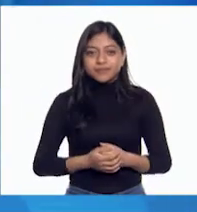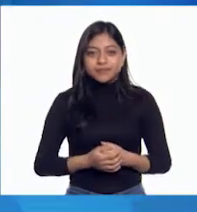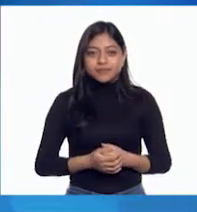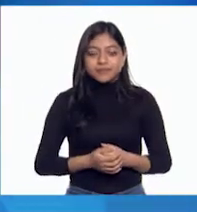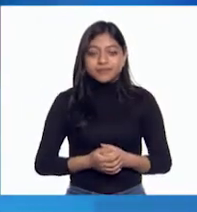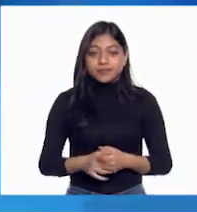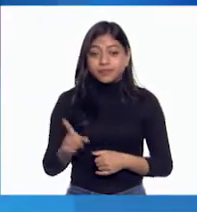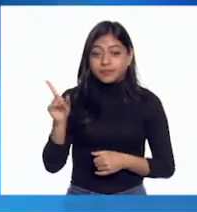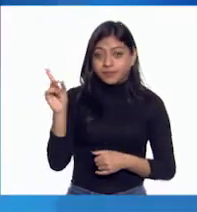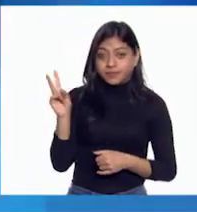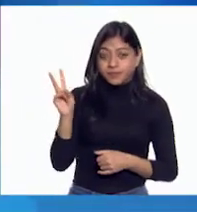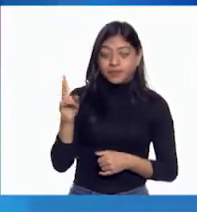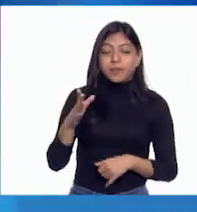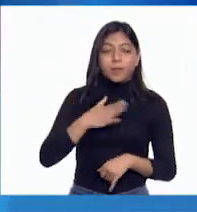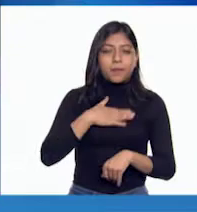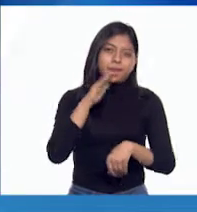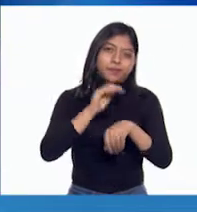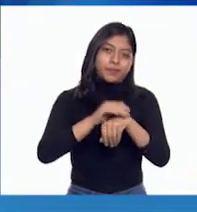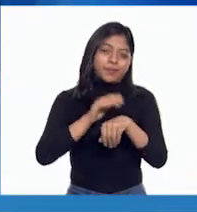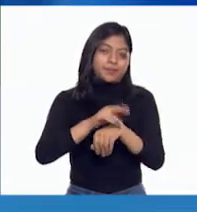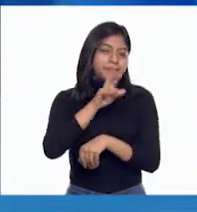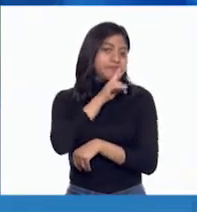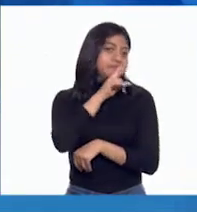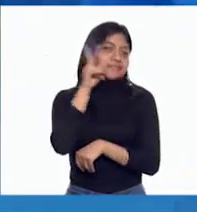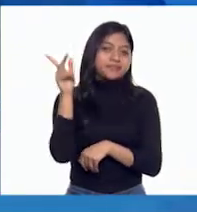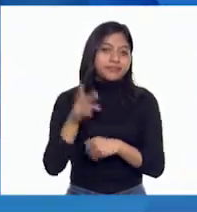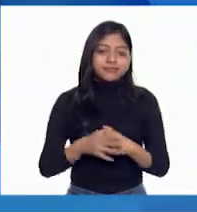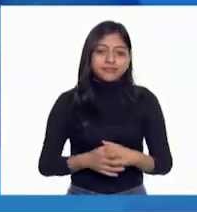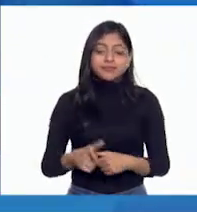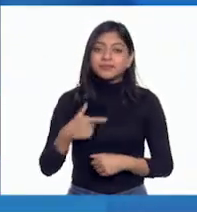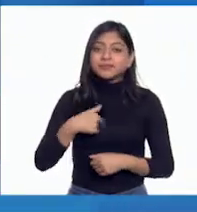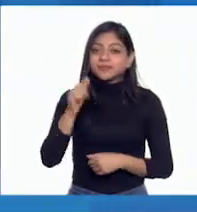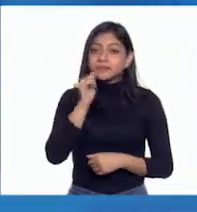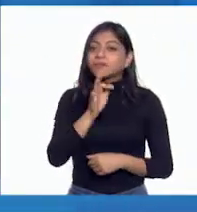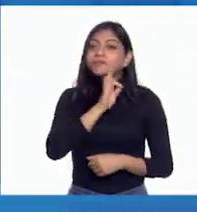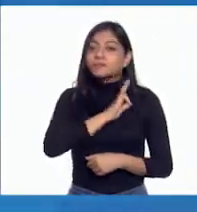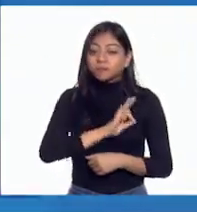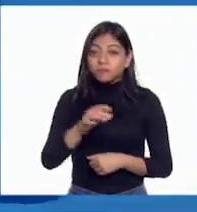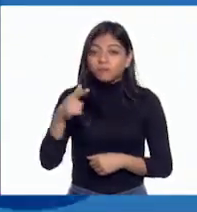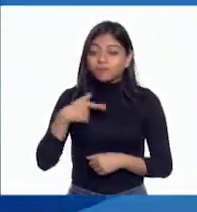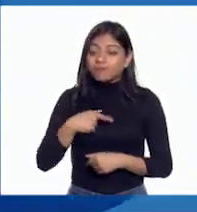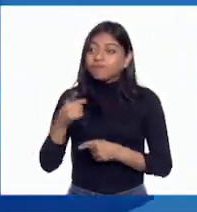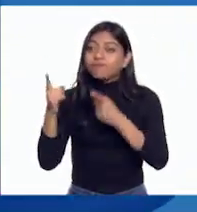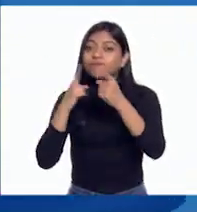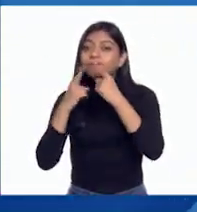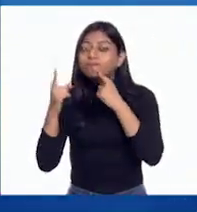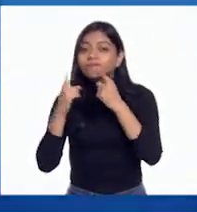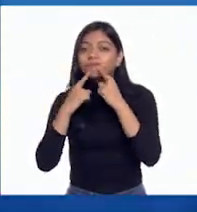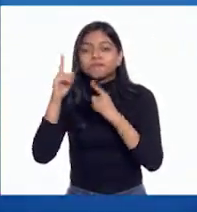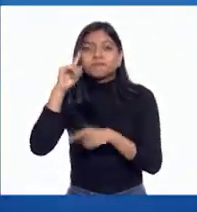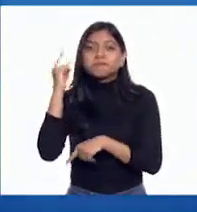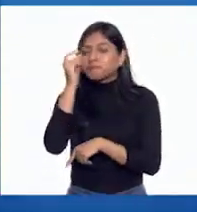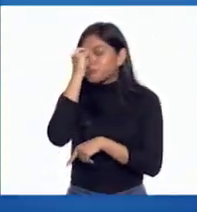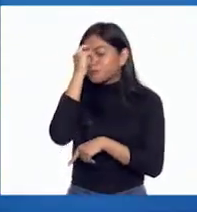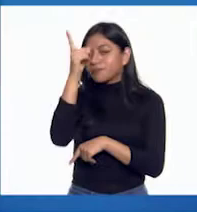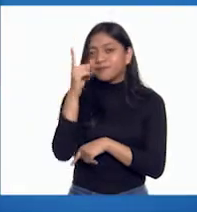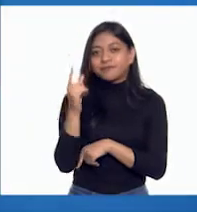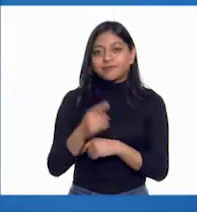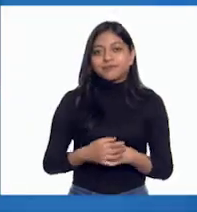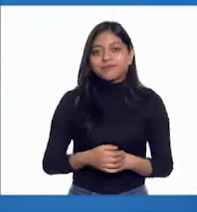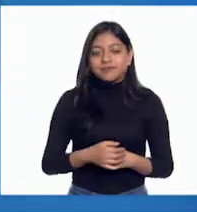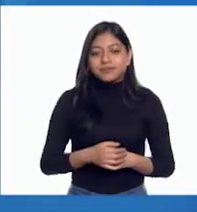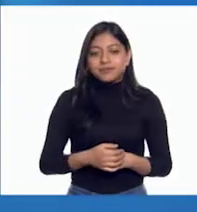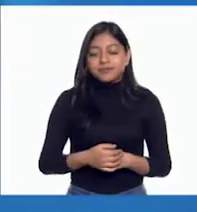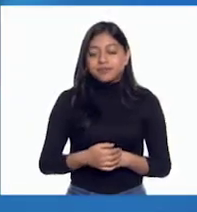Tainara y Tiago son mis mejores amigos. Y siempre puedo contar con ellos para inventar algo fabuloso. Hablamos sobre